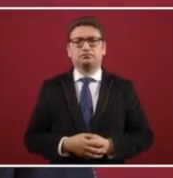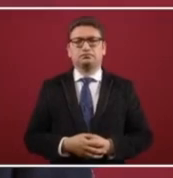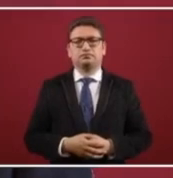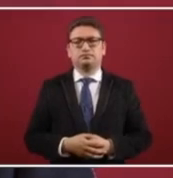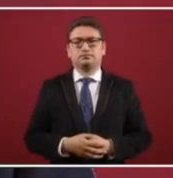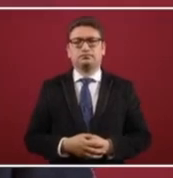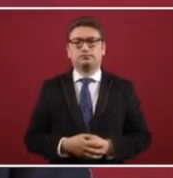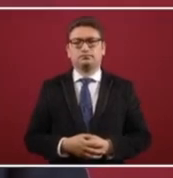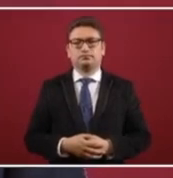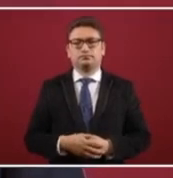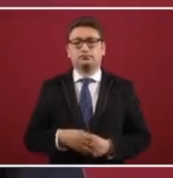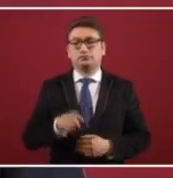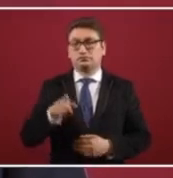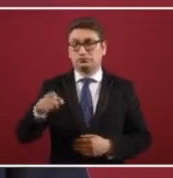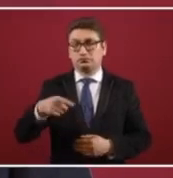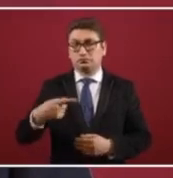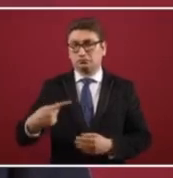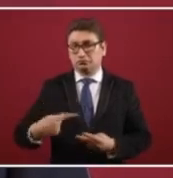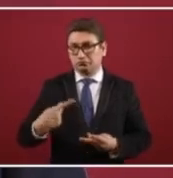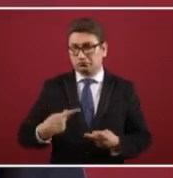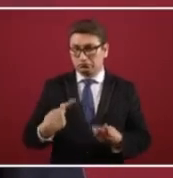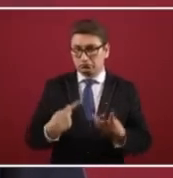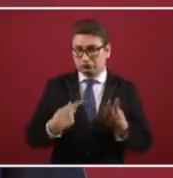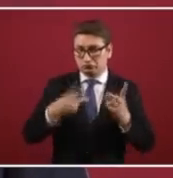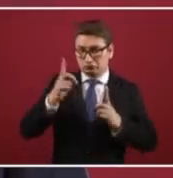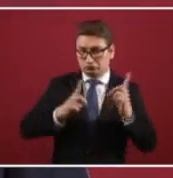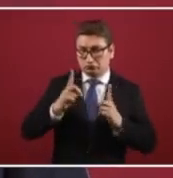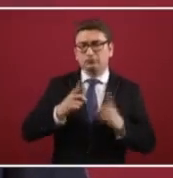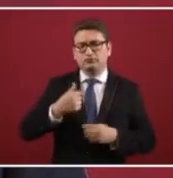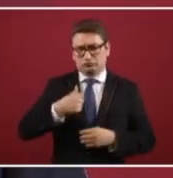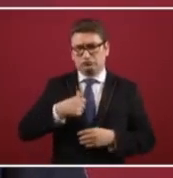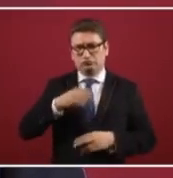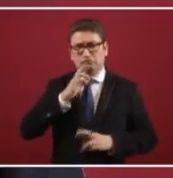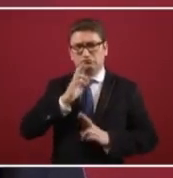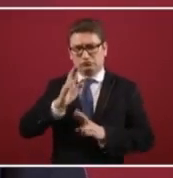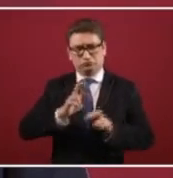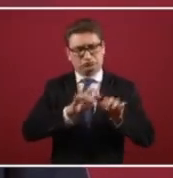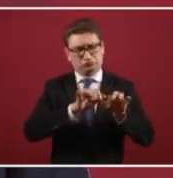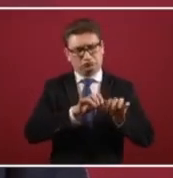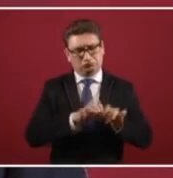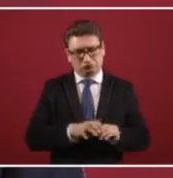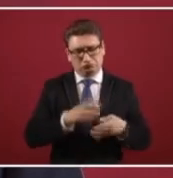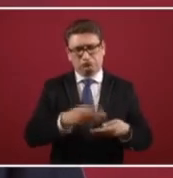para contestar todas sus dudas y